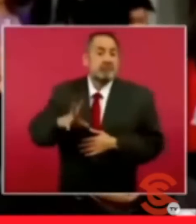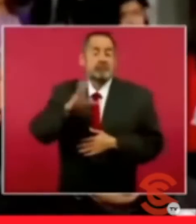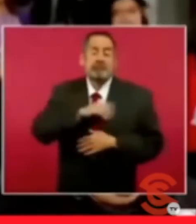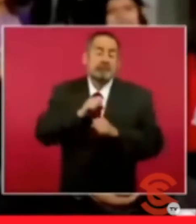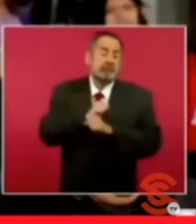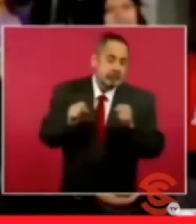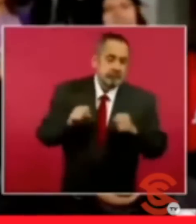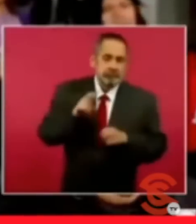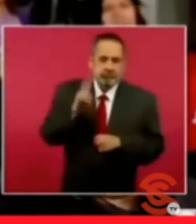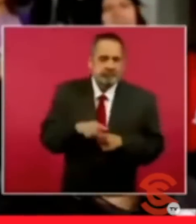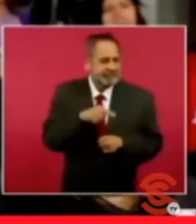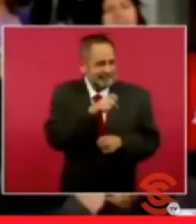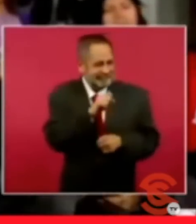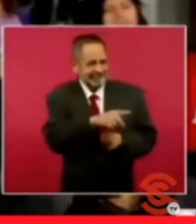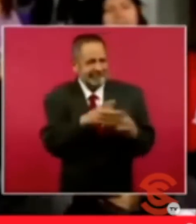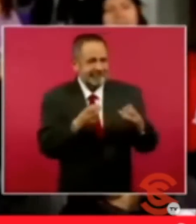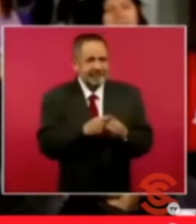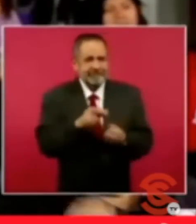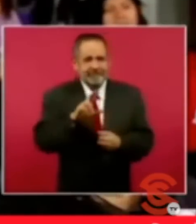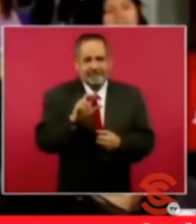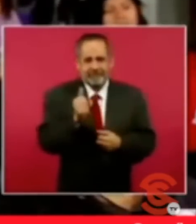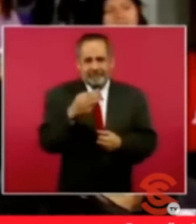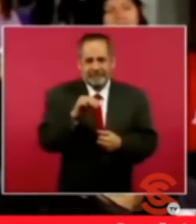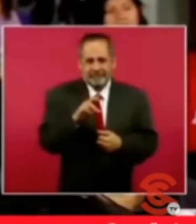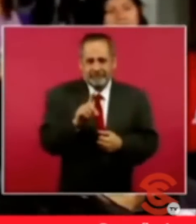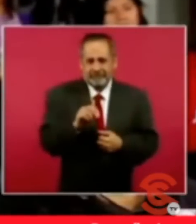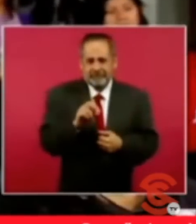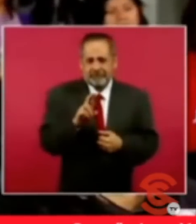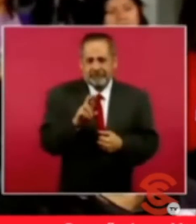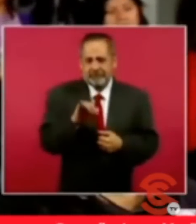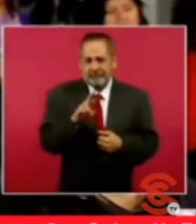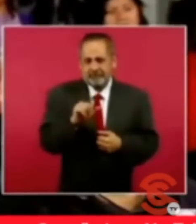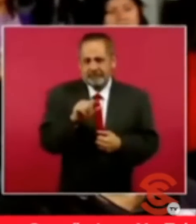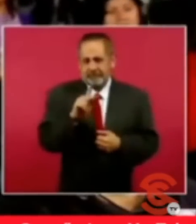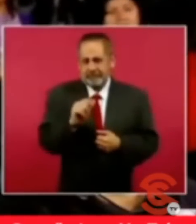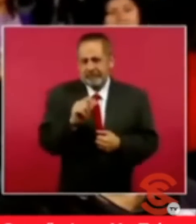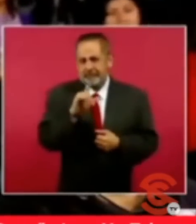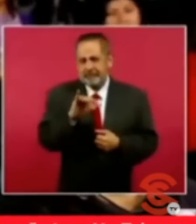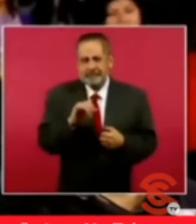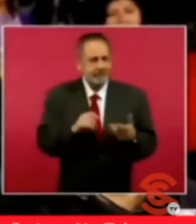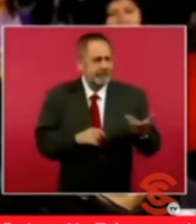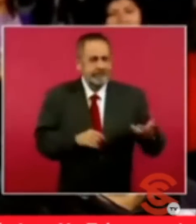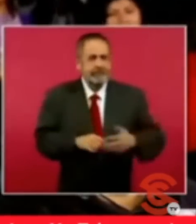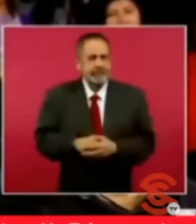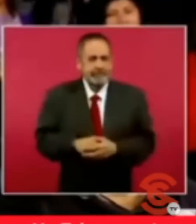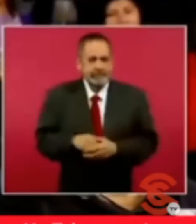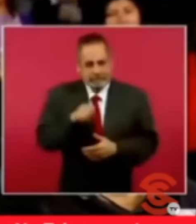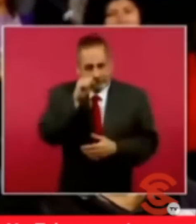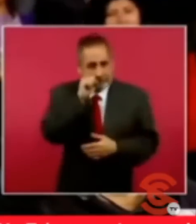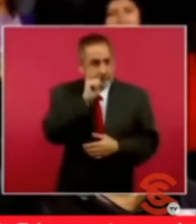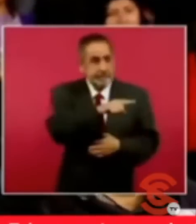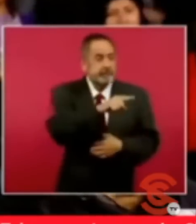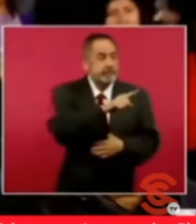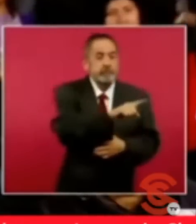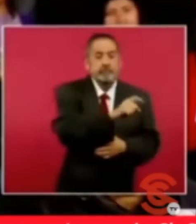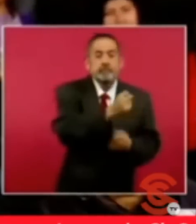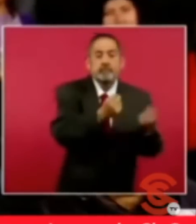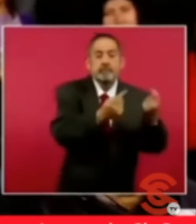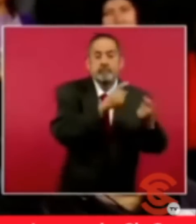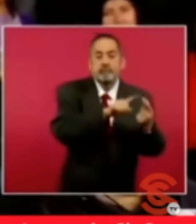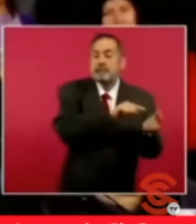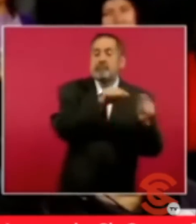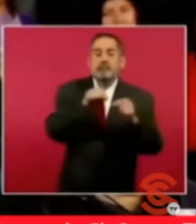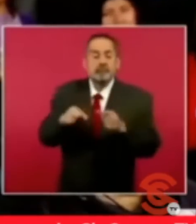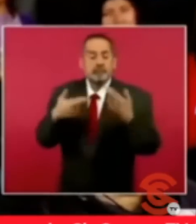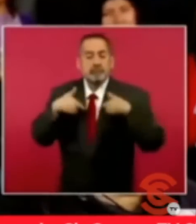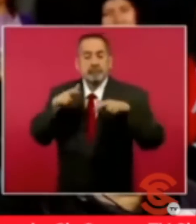Raimundo Rivapalacio, que forma parte de esta mesa a la que me refiero, y de algunos que tienen hasta representantes aquí mismo en